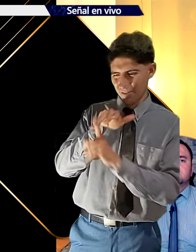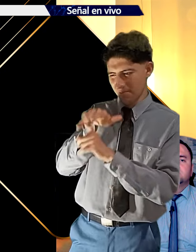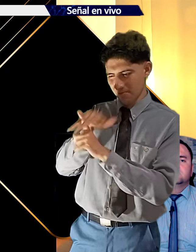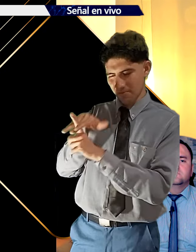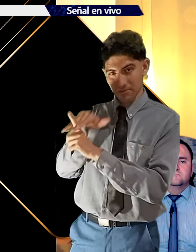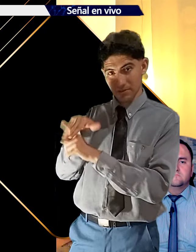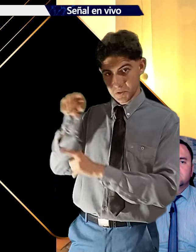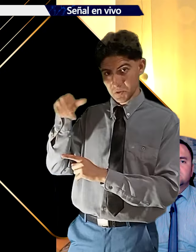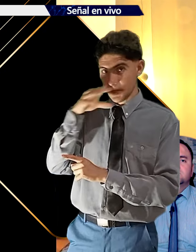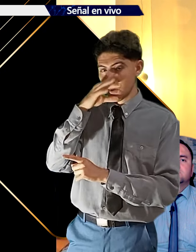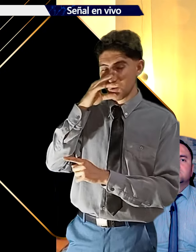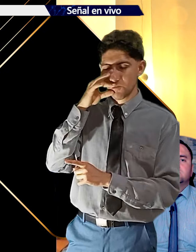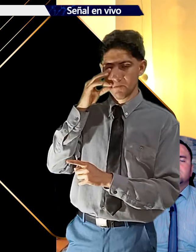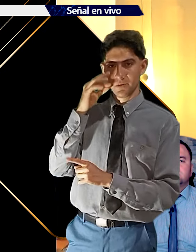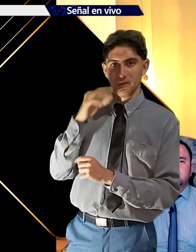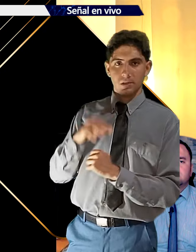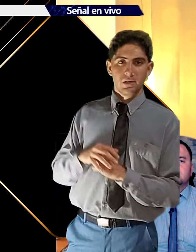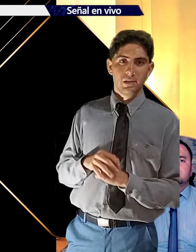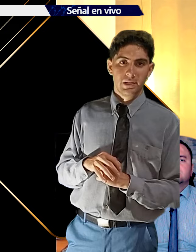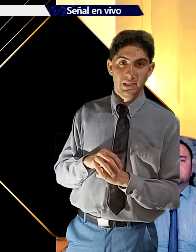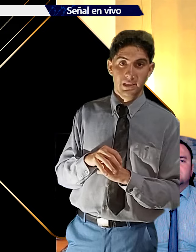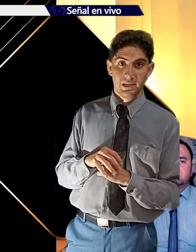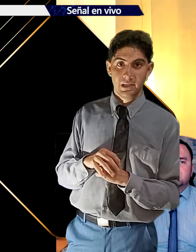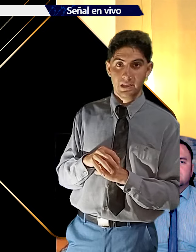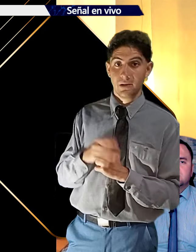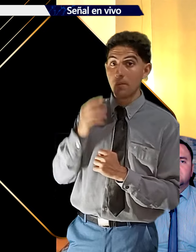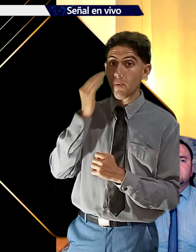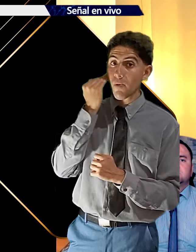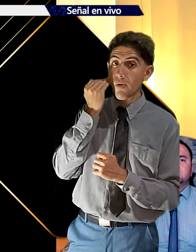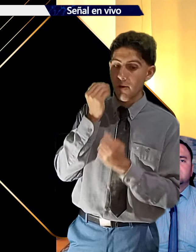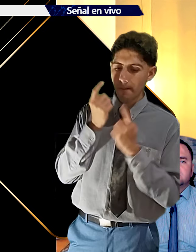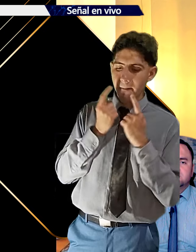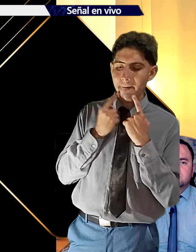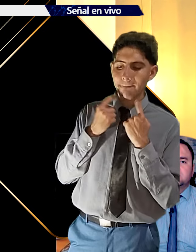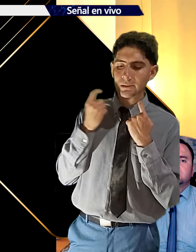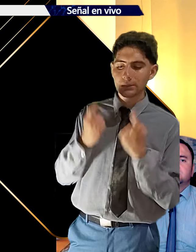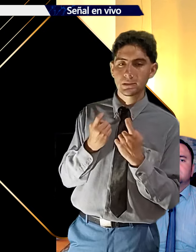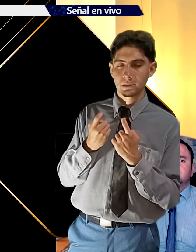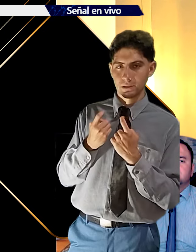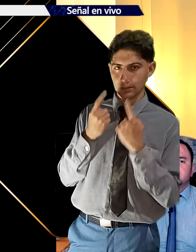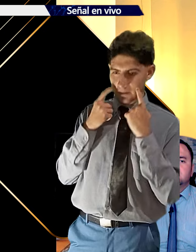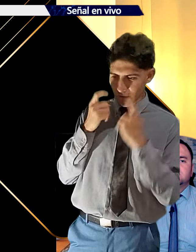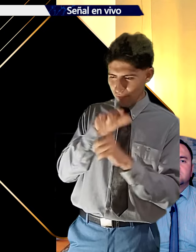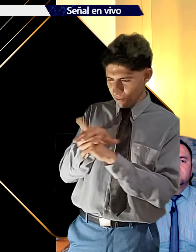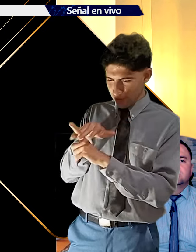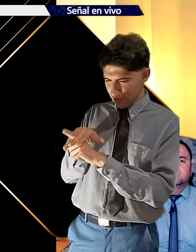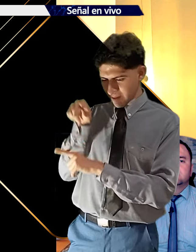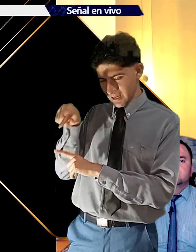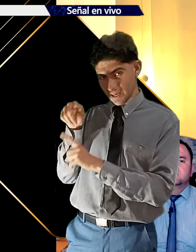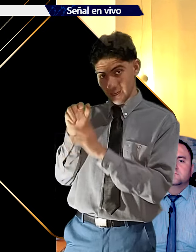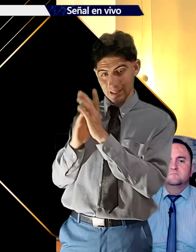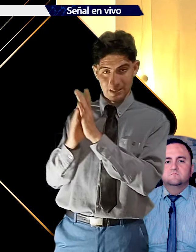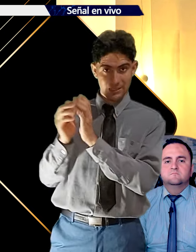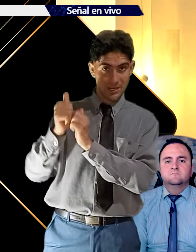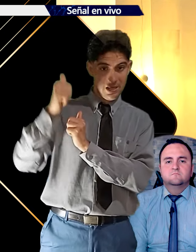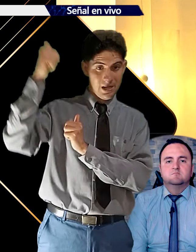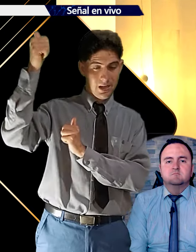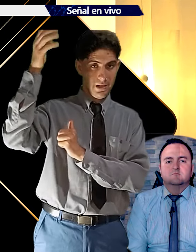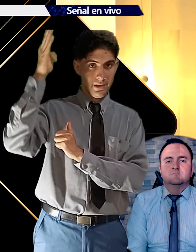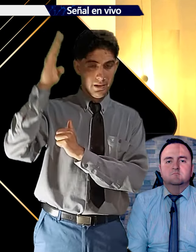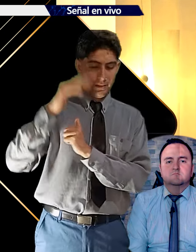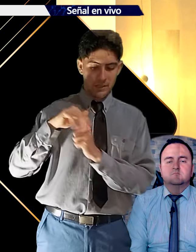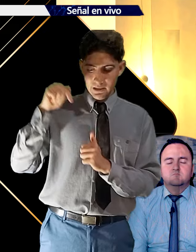esa mujer que dañó el corazón de este hombre, la fuerza de su pecado, de su belleza, la